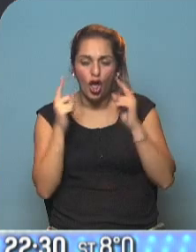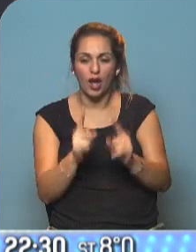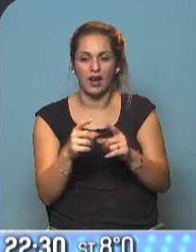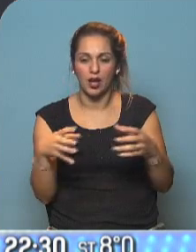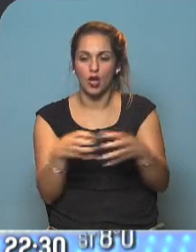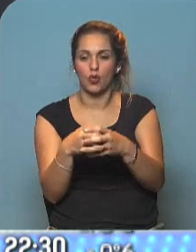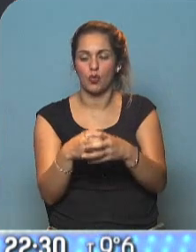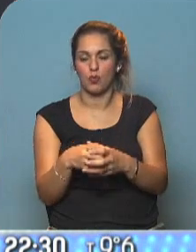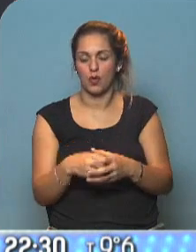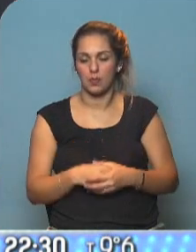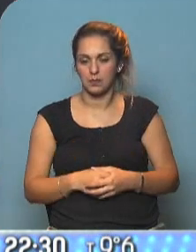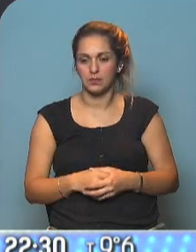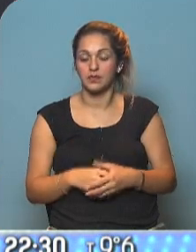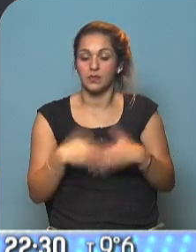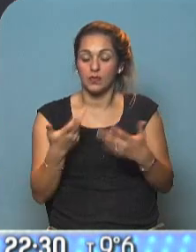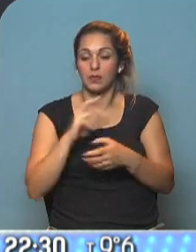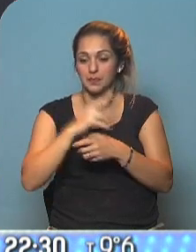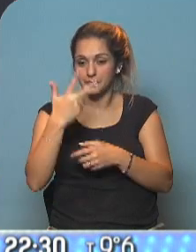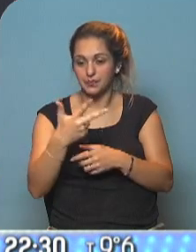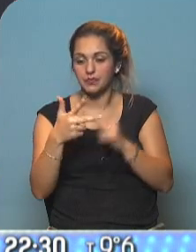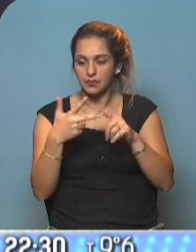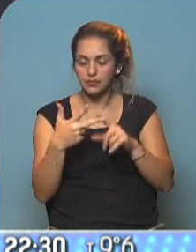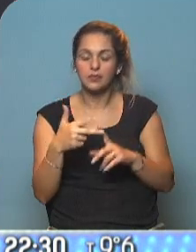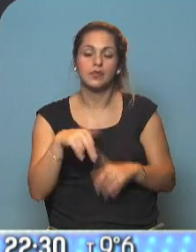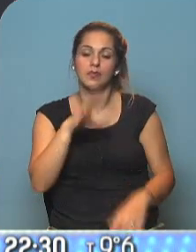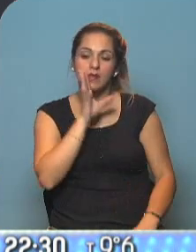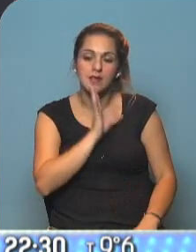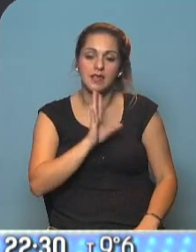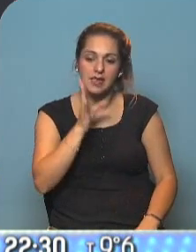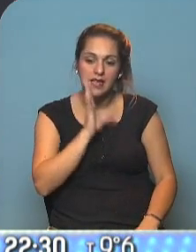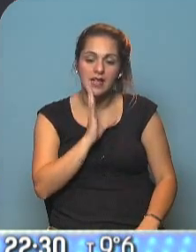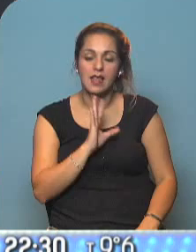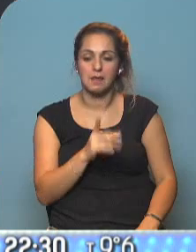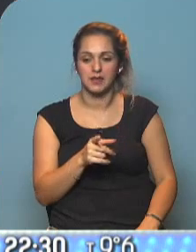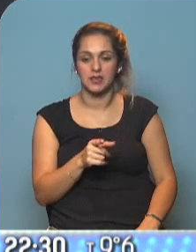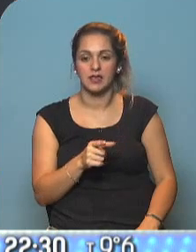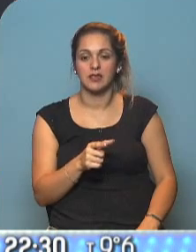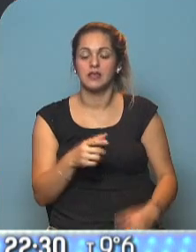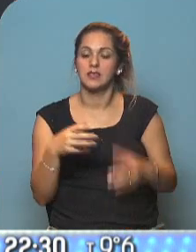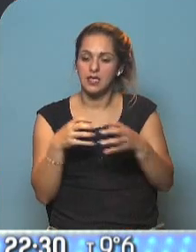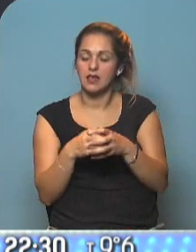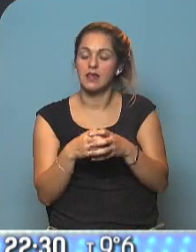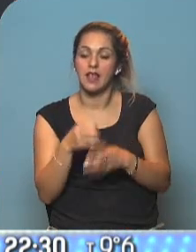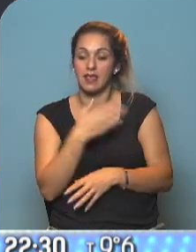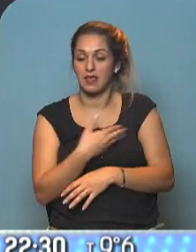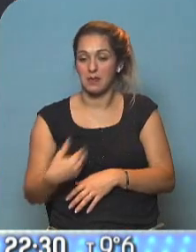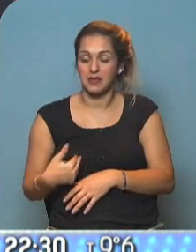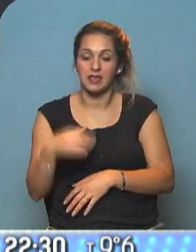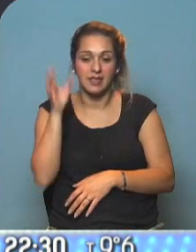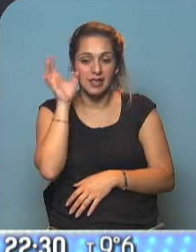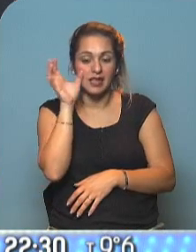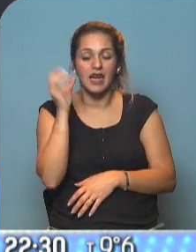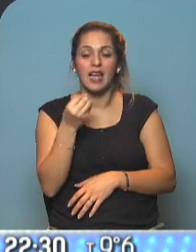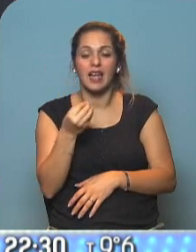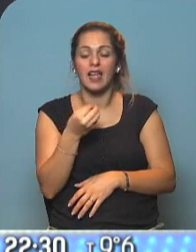tradicionales directamente. Y tercero, la perseverancia y la muñeca de Sergio Mattarella, es decir, del presidente, que